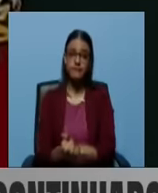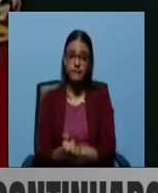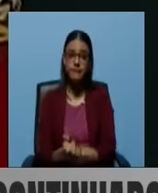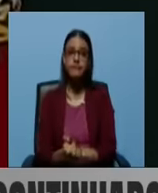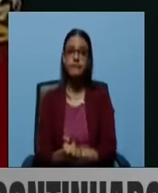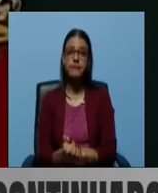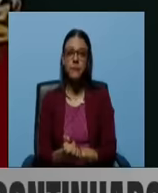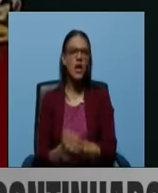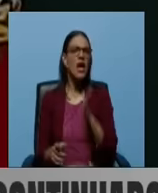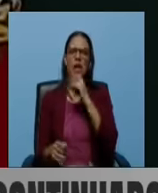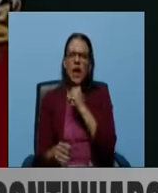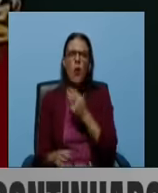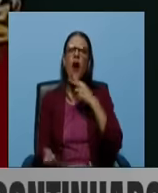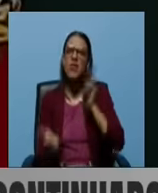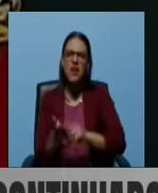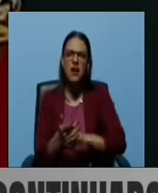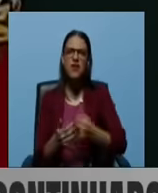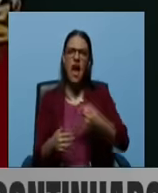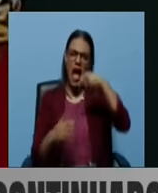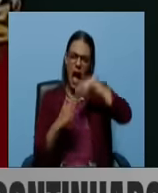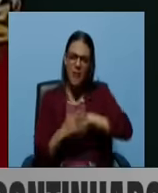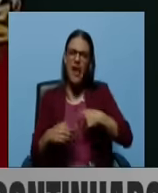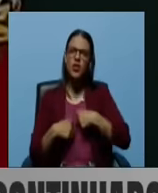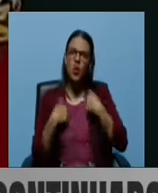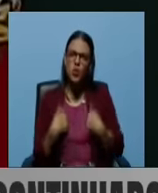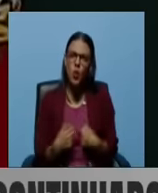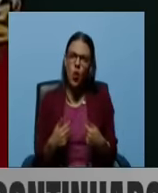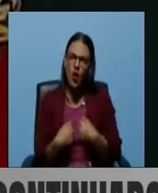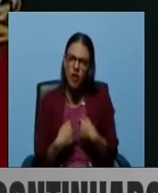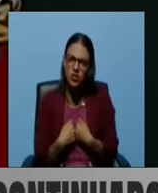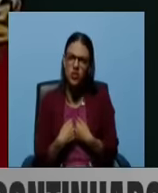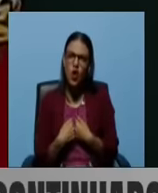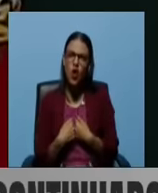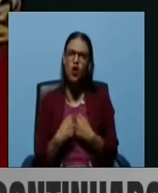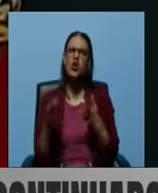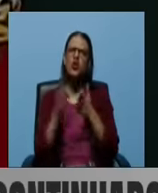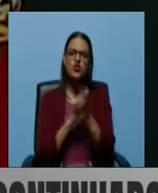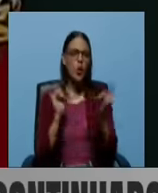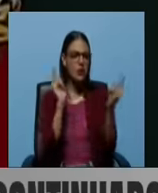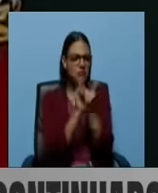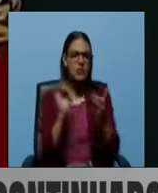Quien no siente en verdad el corazón en su institución,